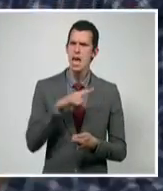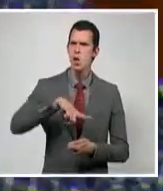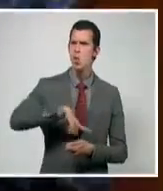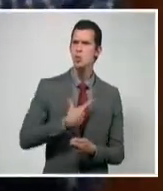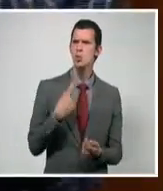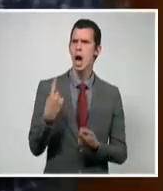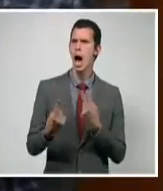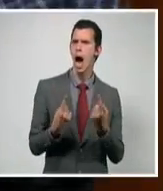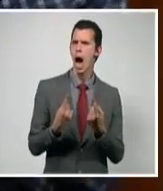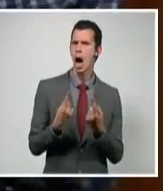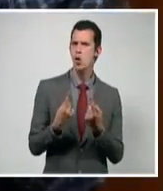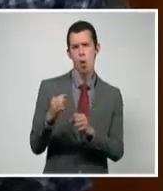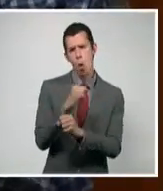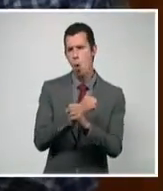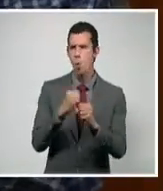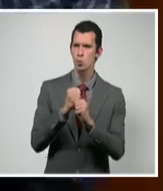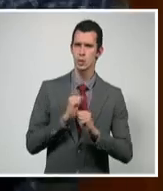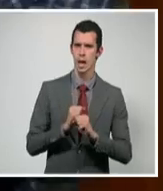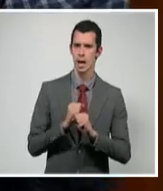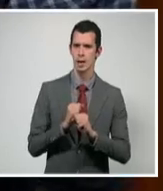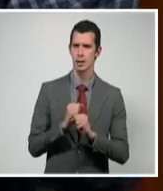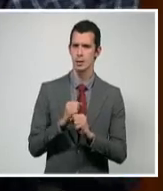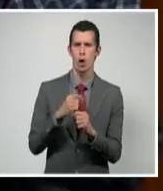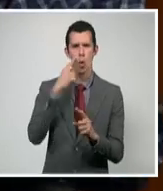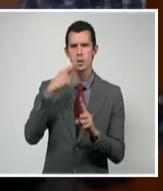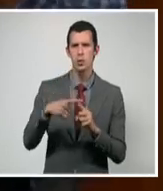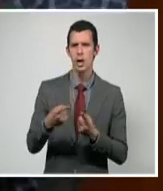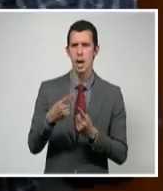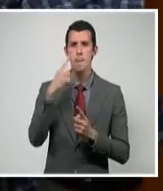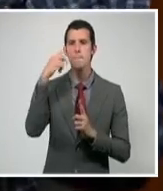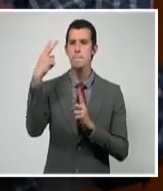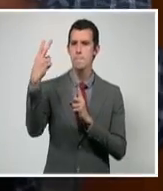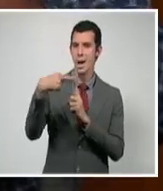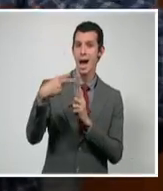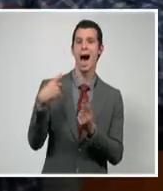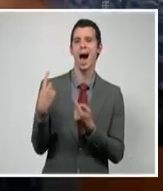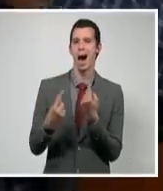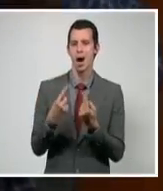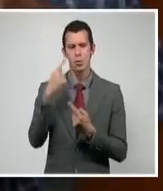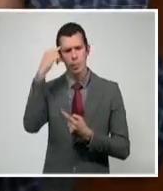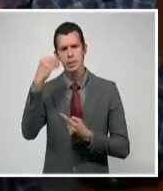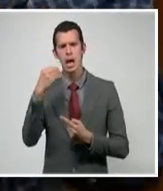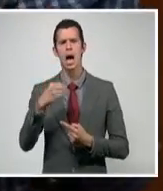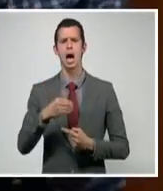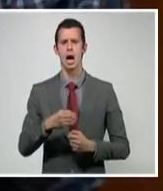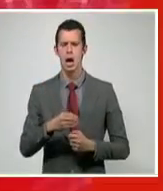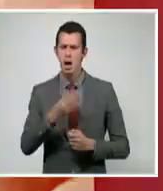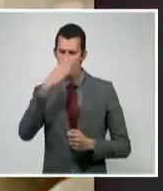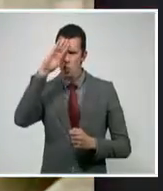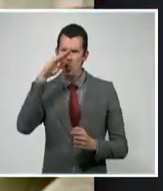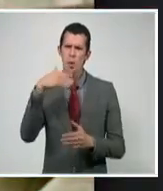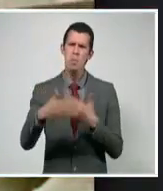ligada a hechos, a actitudes más hipercríticas, más